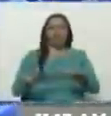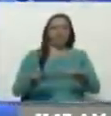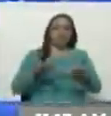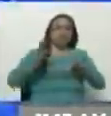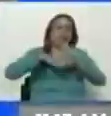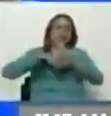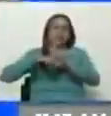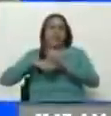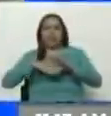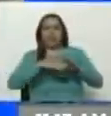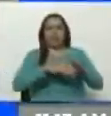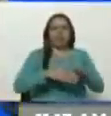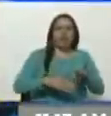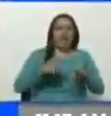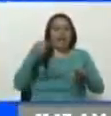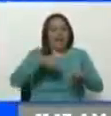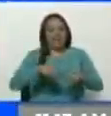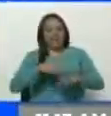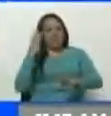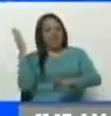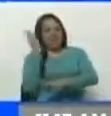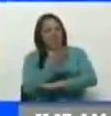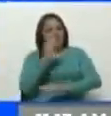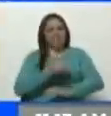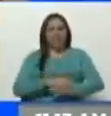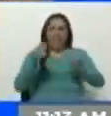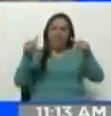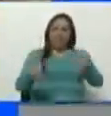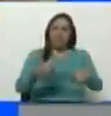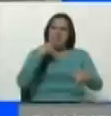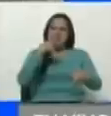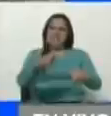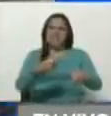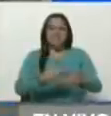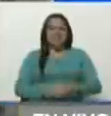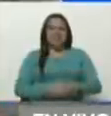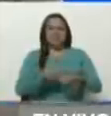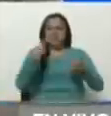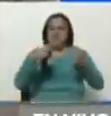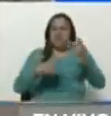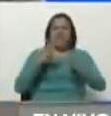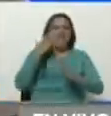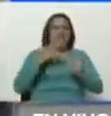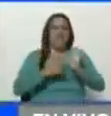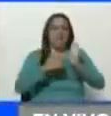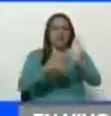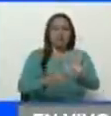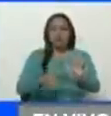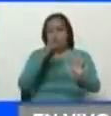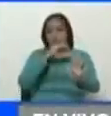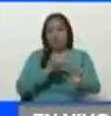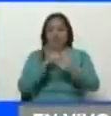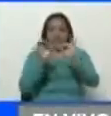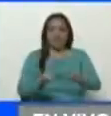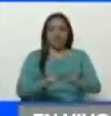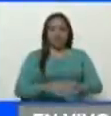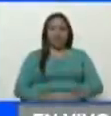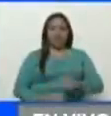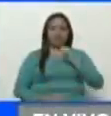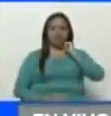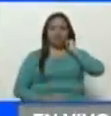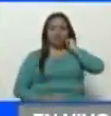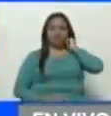aquí me van a regañar, aquí van a poner una serie de ejemplos que no son nada ejemplares.